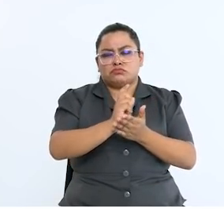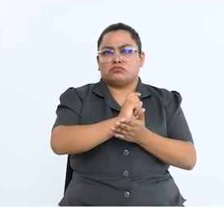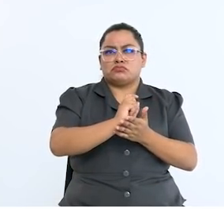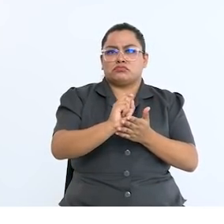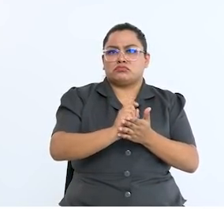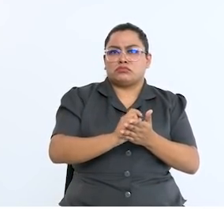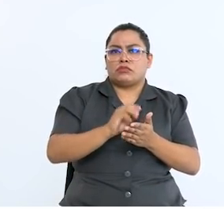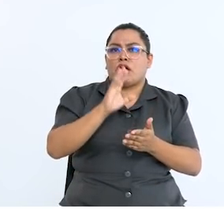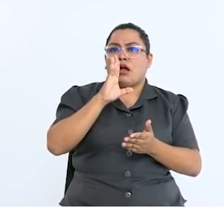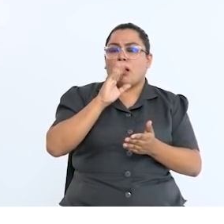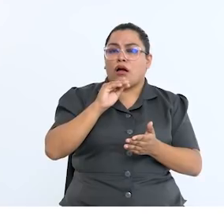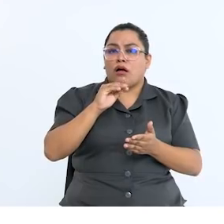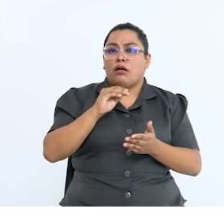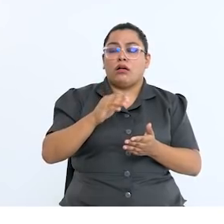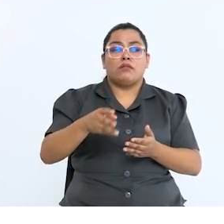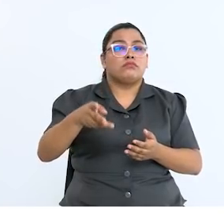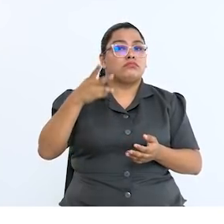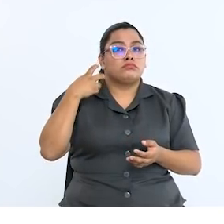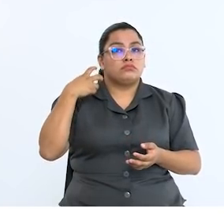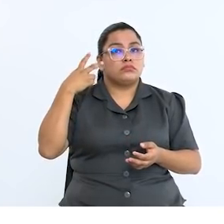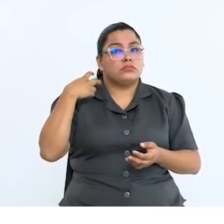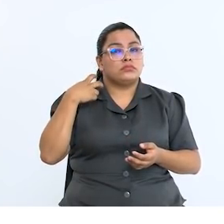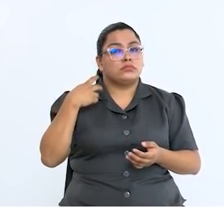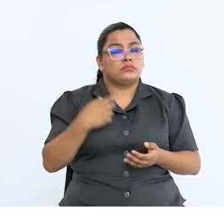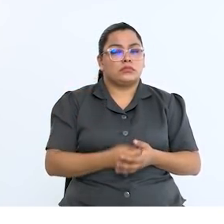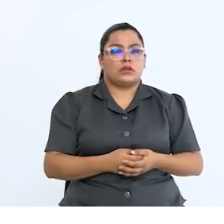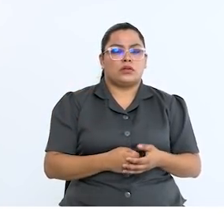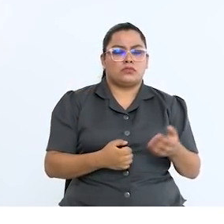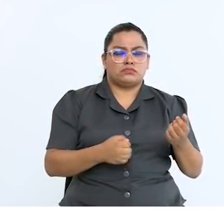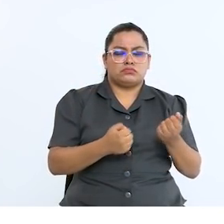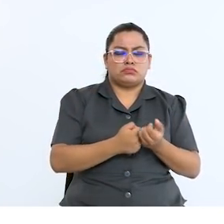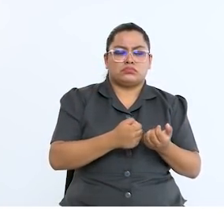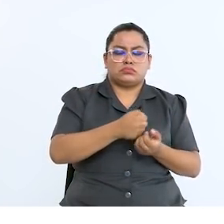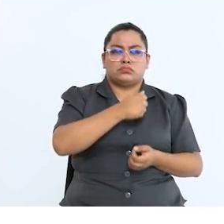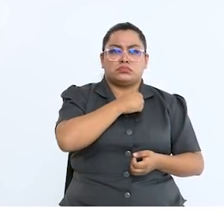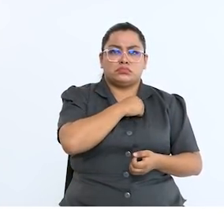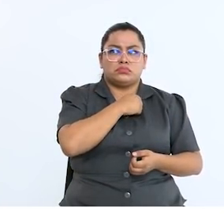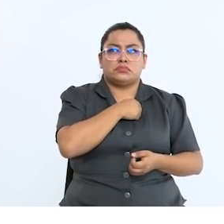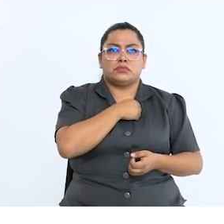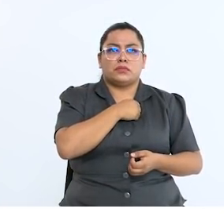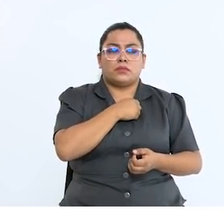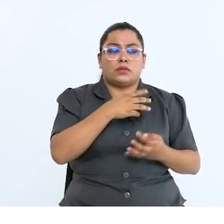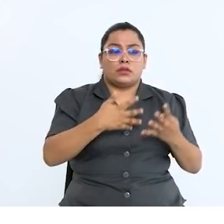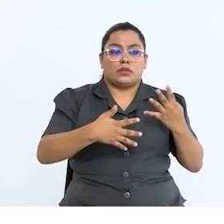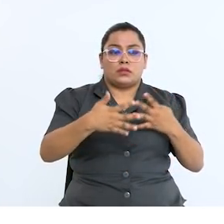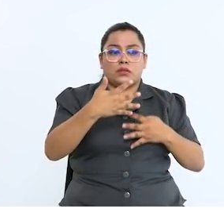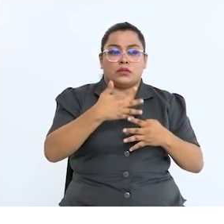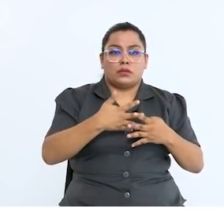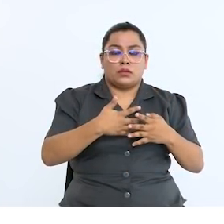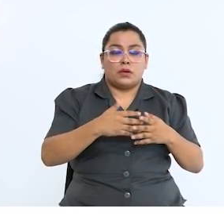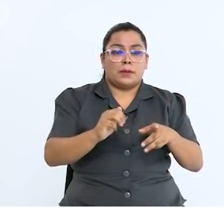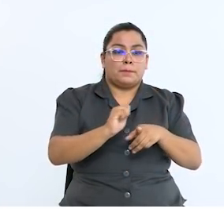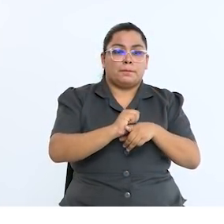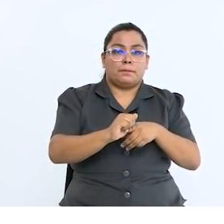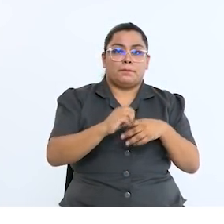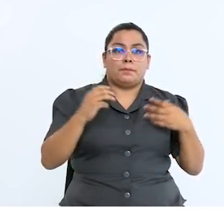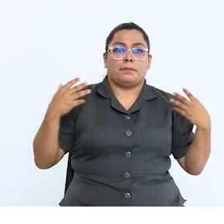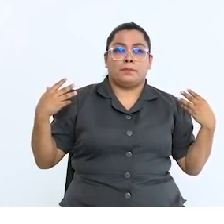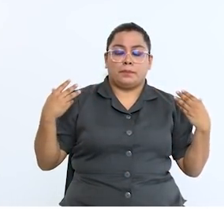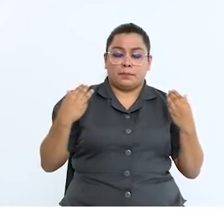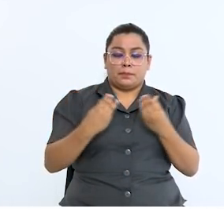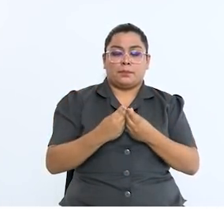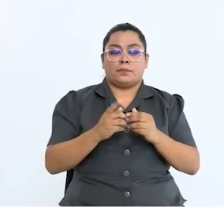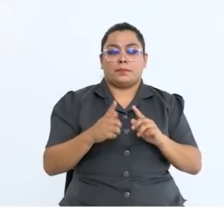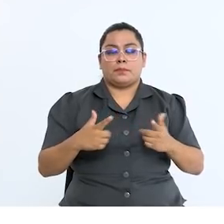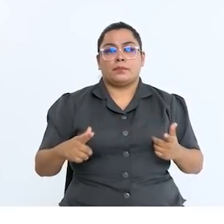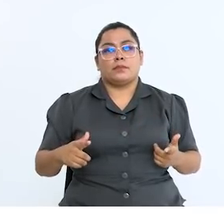leer, saber escribir, saber hablar y saber escuchar. A través de tareas genuinas y del contexto. Y prácticas